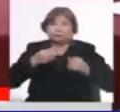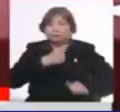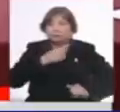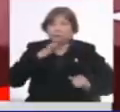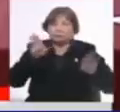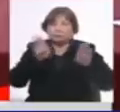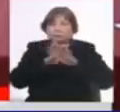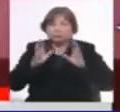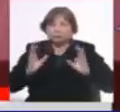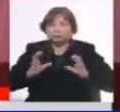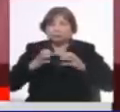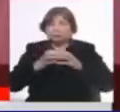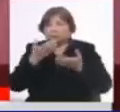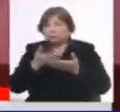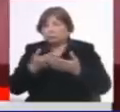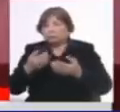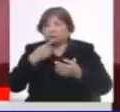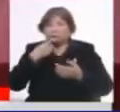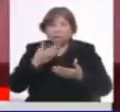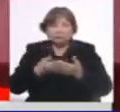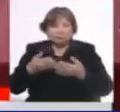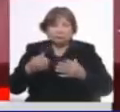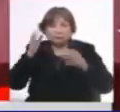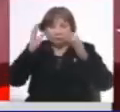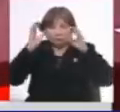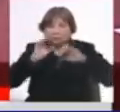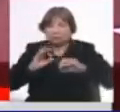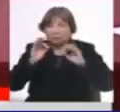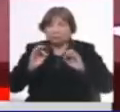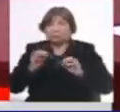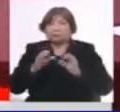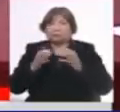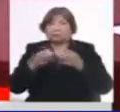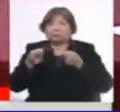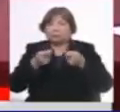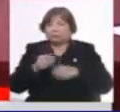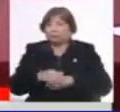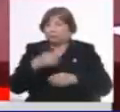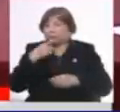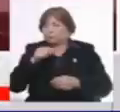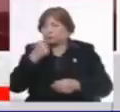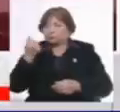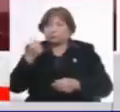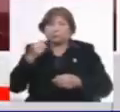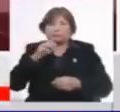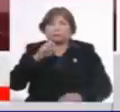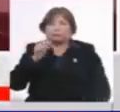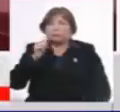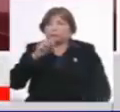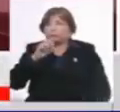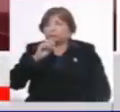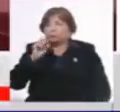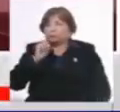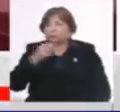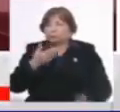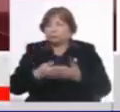al cierre del Congreso obedece a un acuerdo del Poder Ejecutivo o es otro lapsus que